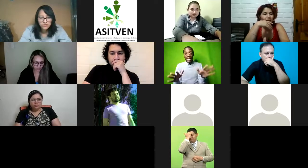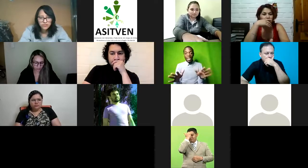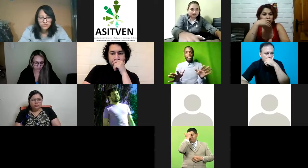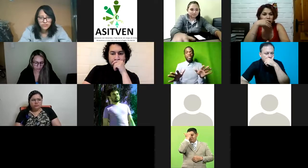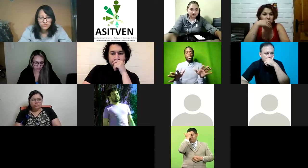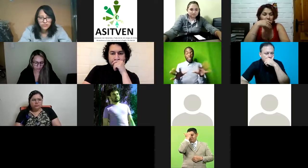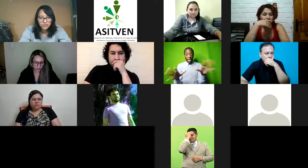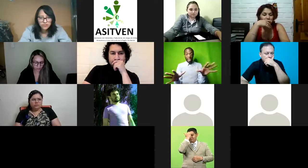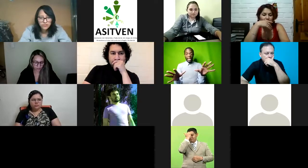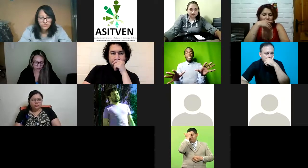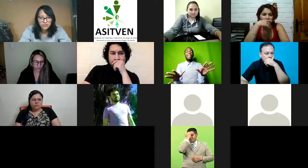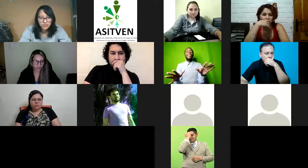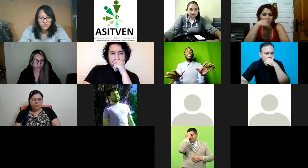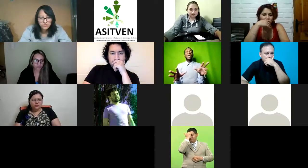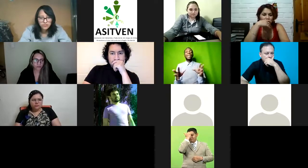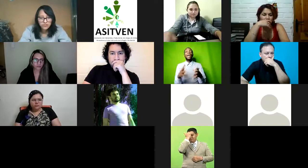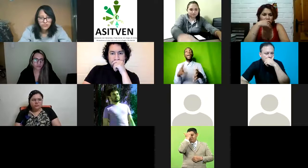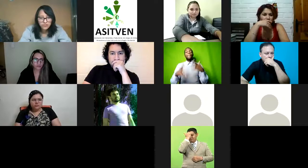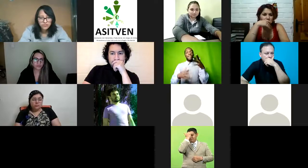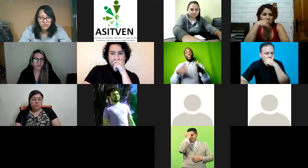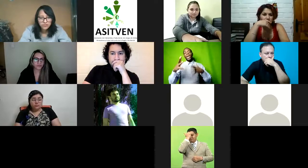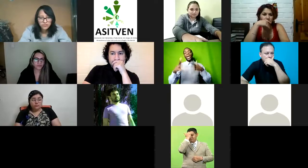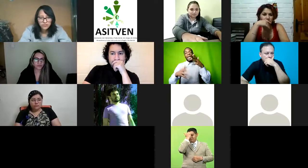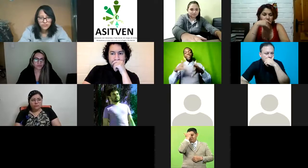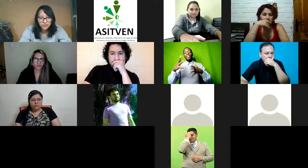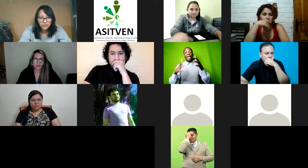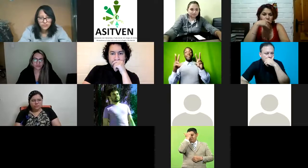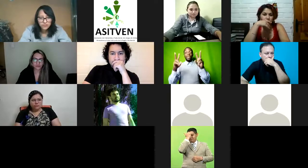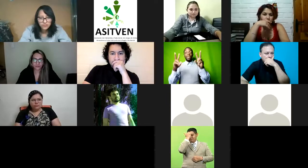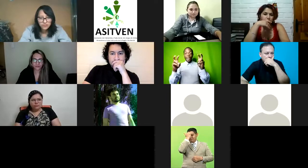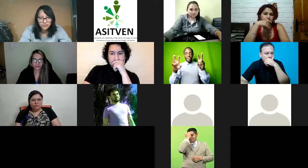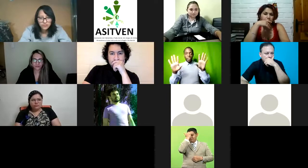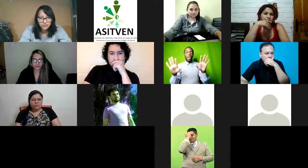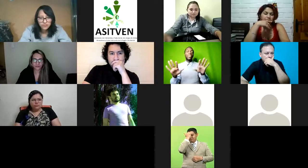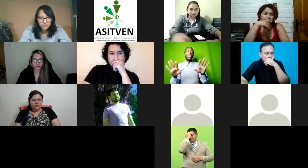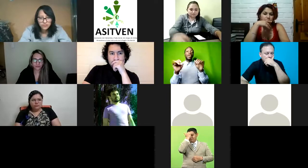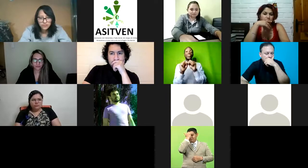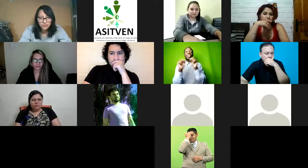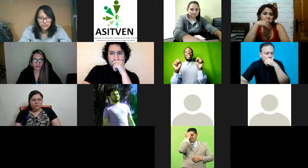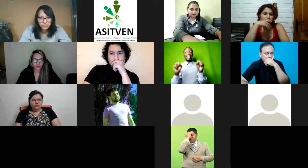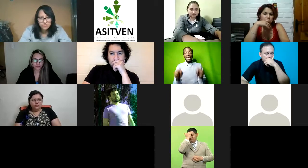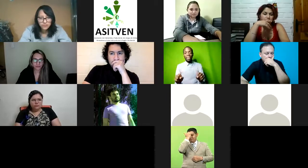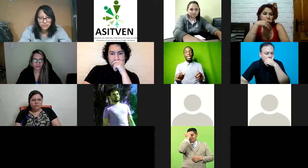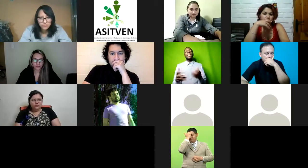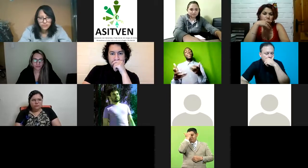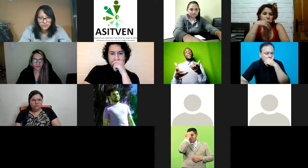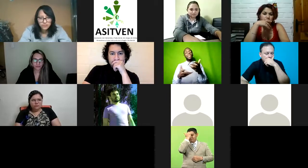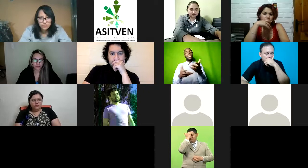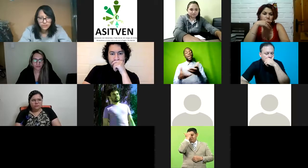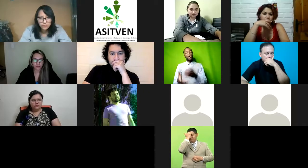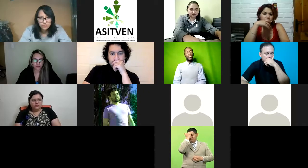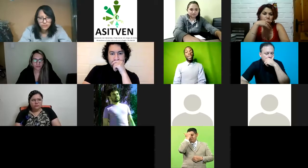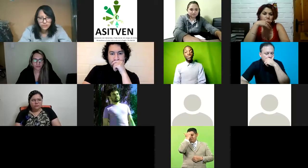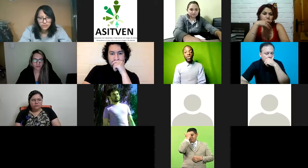entre ellas, entre estas lenguas de señas, para entonces establecer, aquí sí podríamos llamarlo un sistema que permita